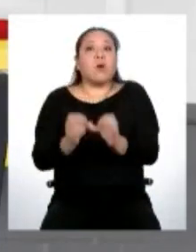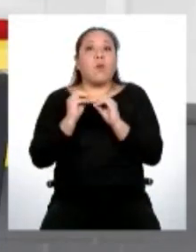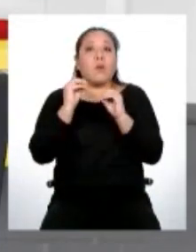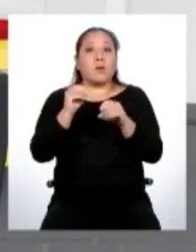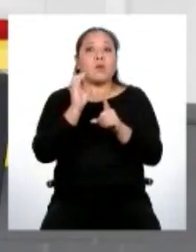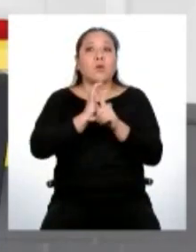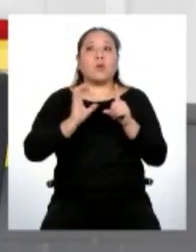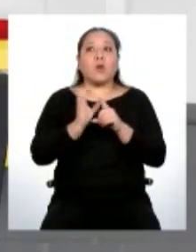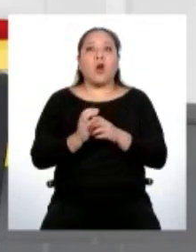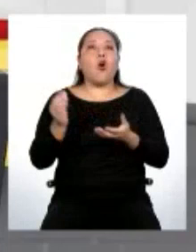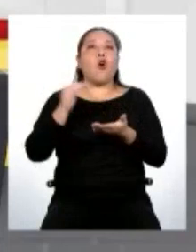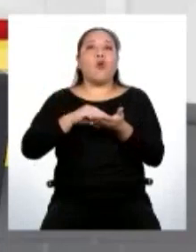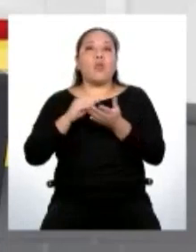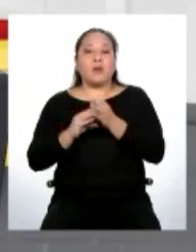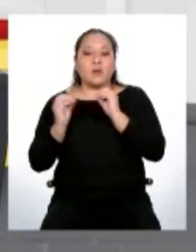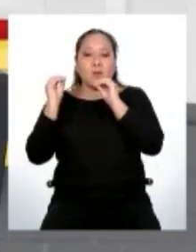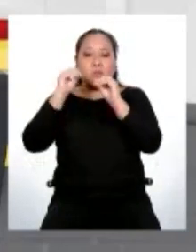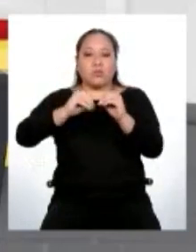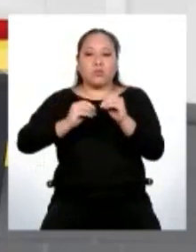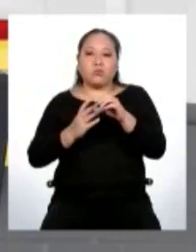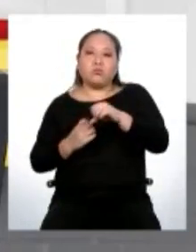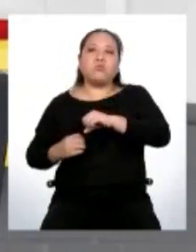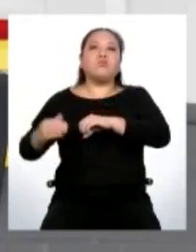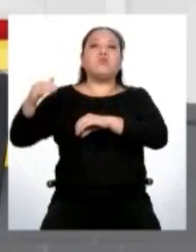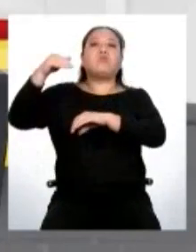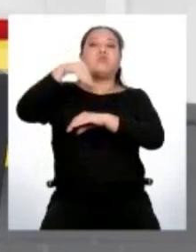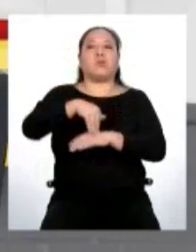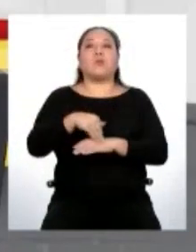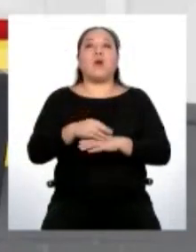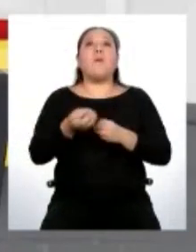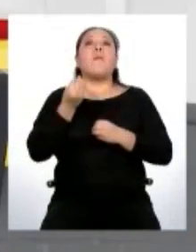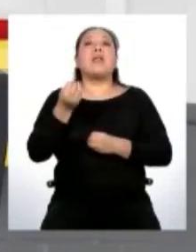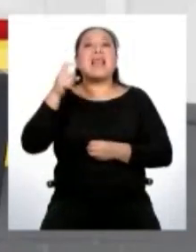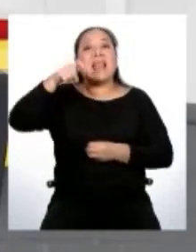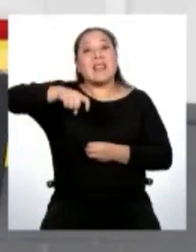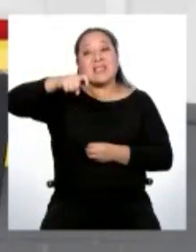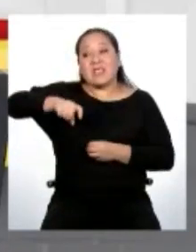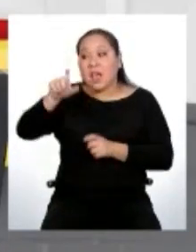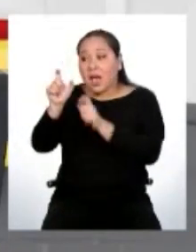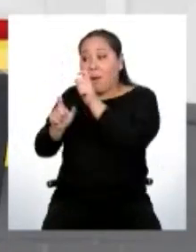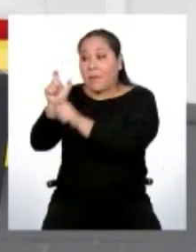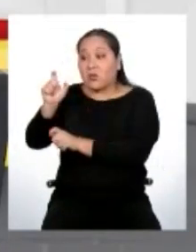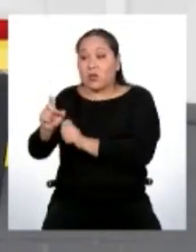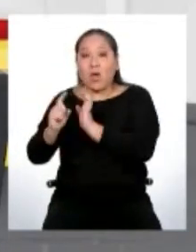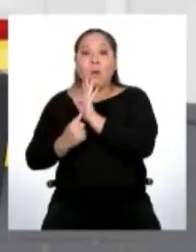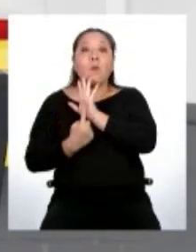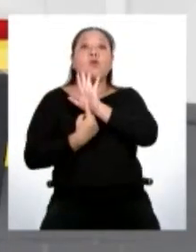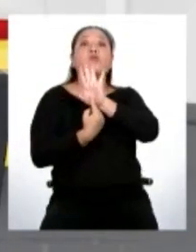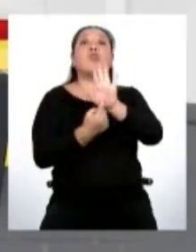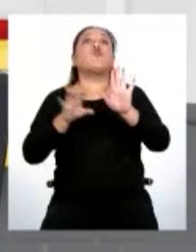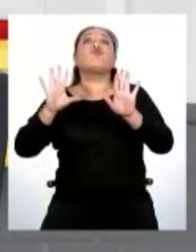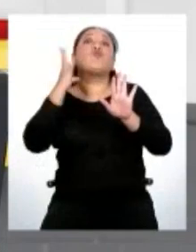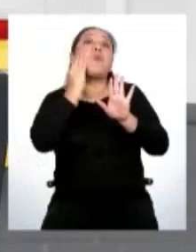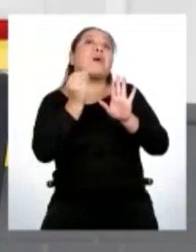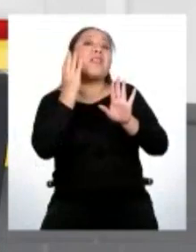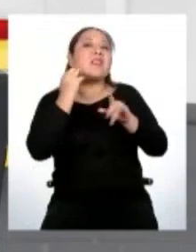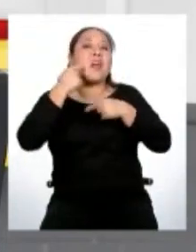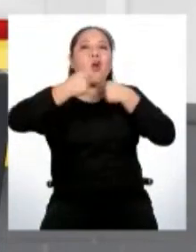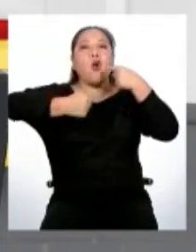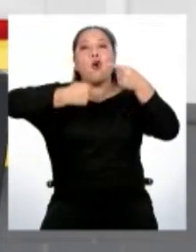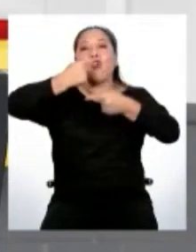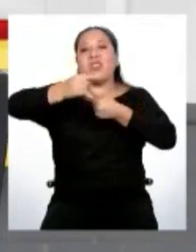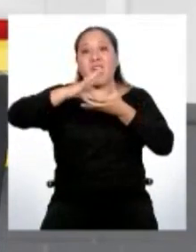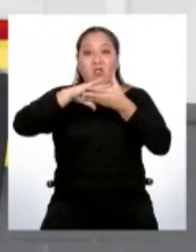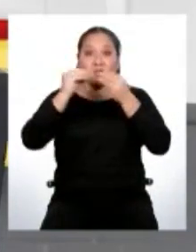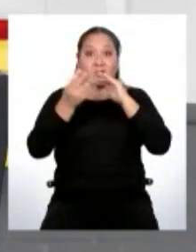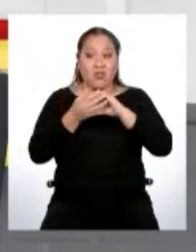y resurgir exitosamente, porque la necesidad humana de reflejar su experiencia de vida a través de contar historias es